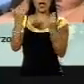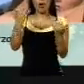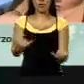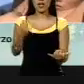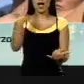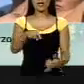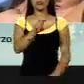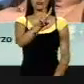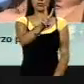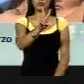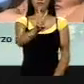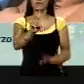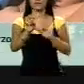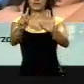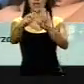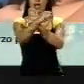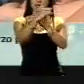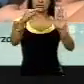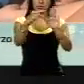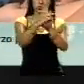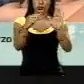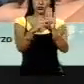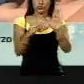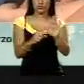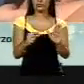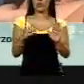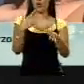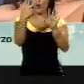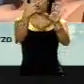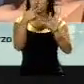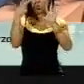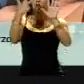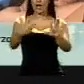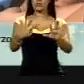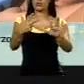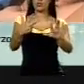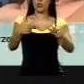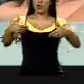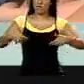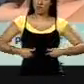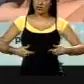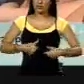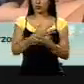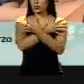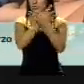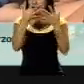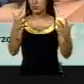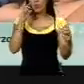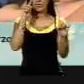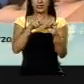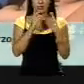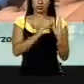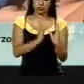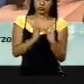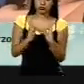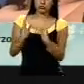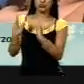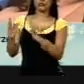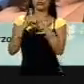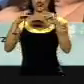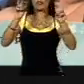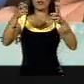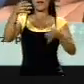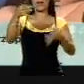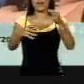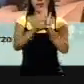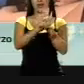conocimiento del poder punitivo del Estado y de la defensa de sus derechos. El Ministerio cuenta con el apoyo de todos los poderes de la Nación, cuenta con el